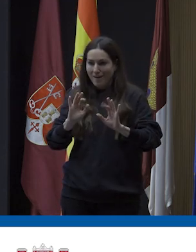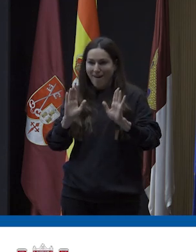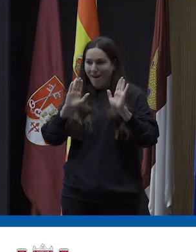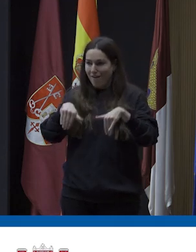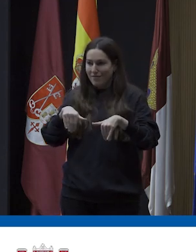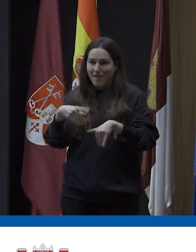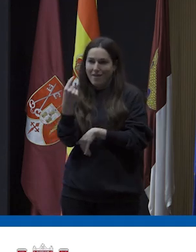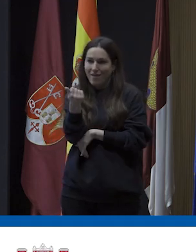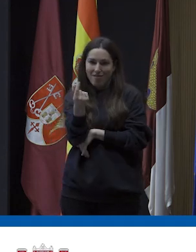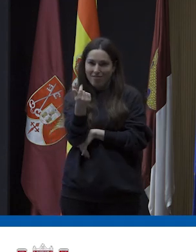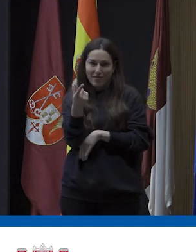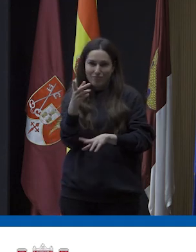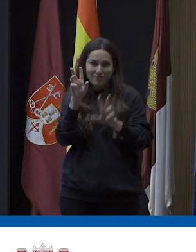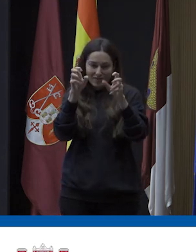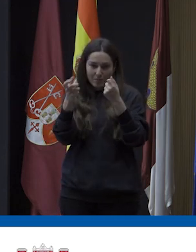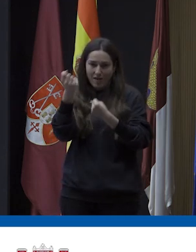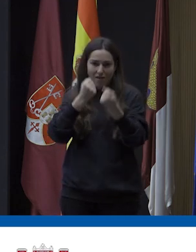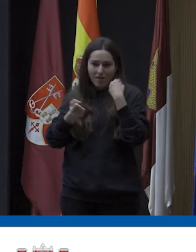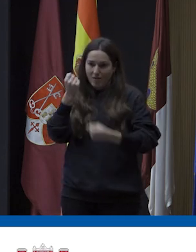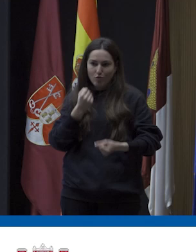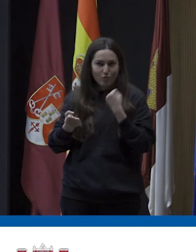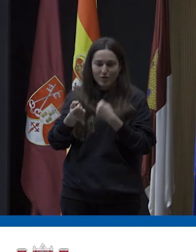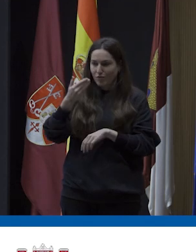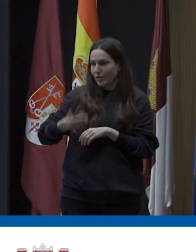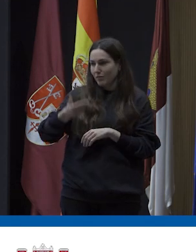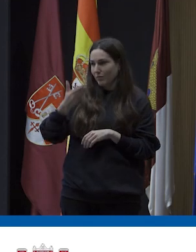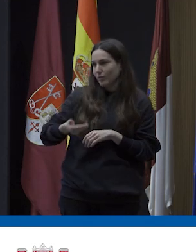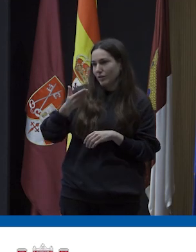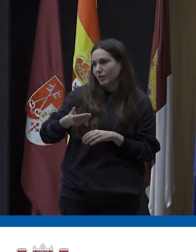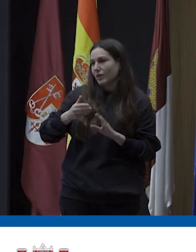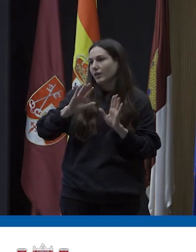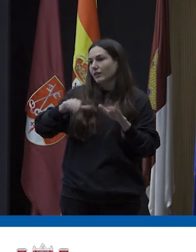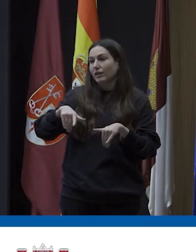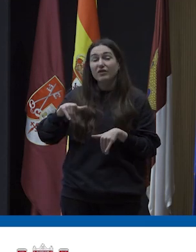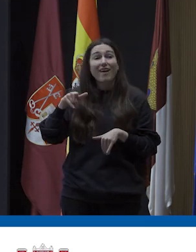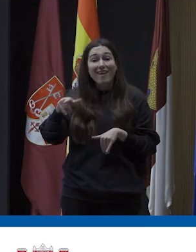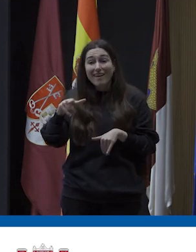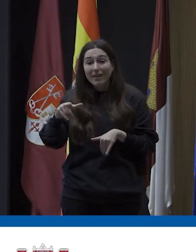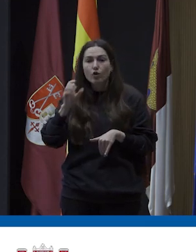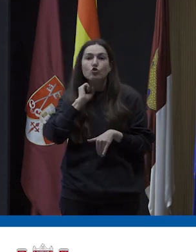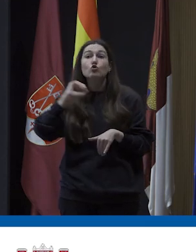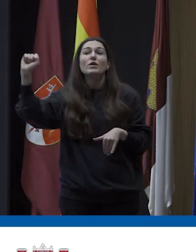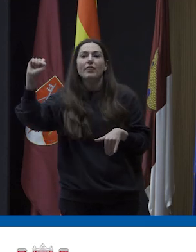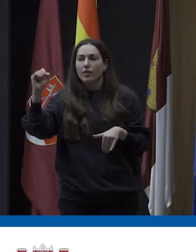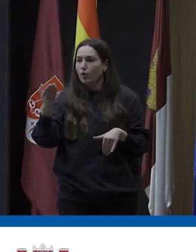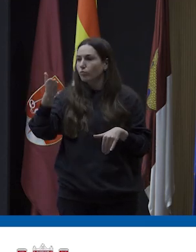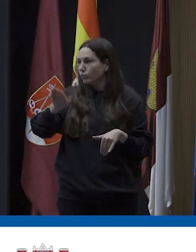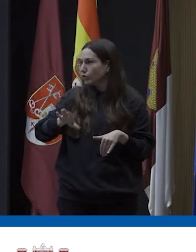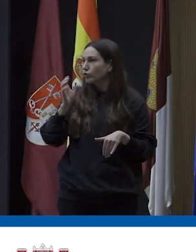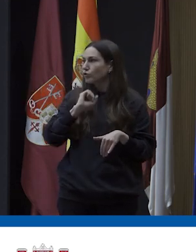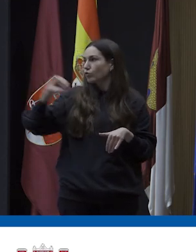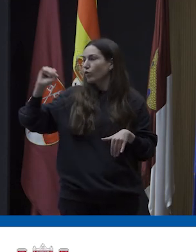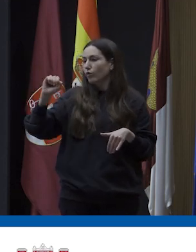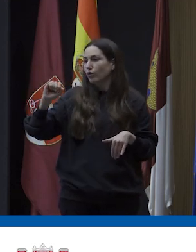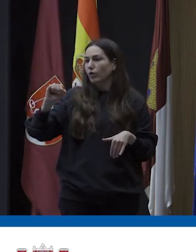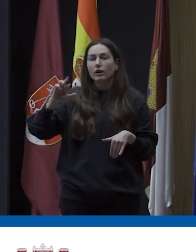historias económicas tan importantes que lo obligó a acabar su vida en el suicidio. Esto fue la tragedia